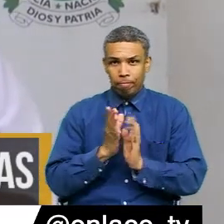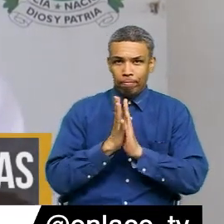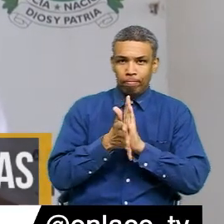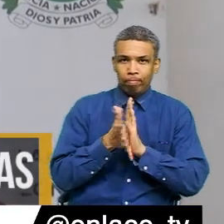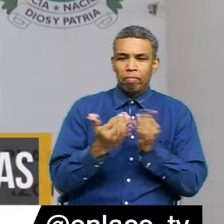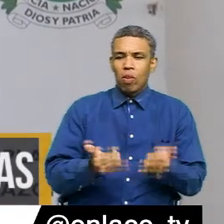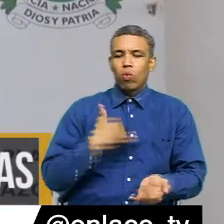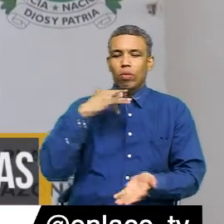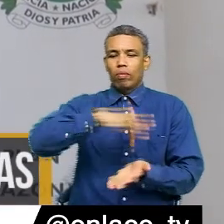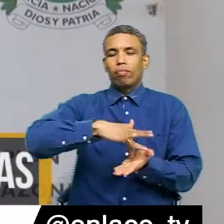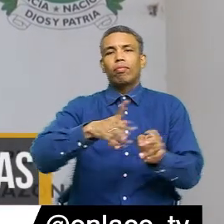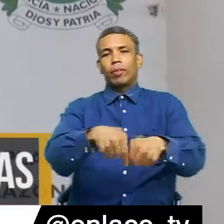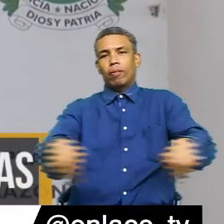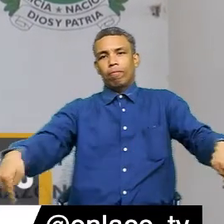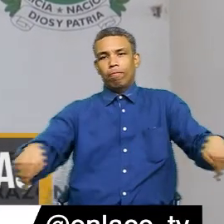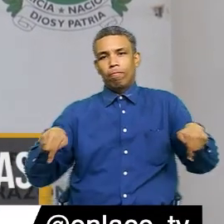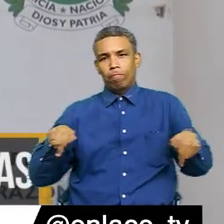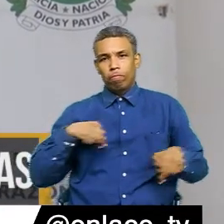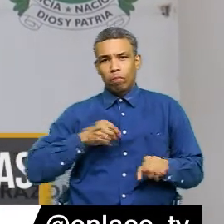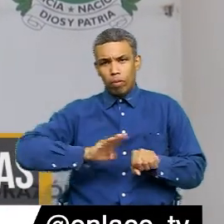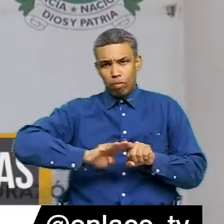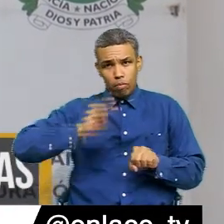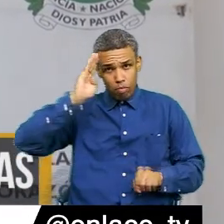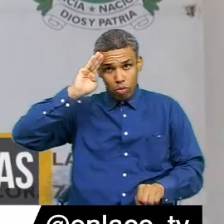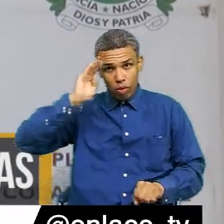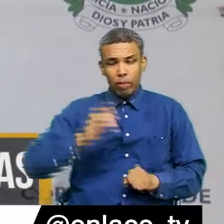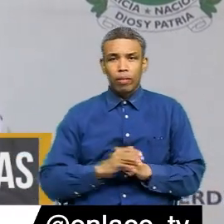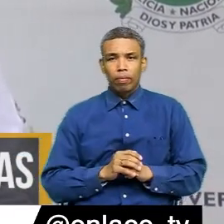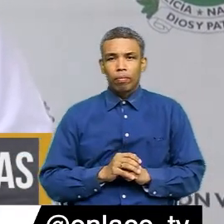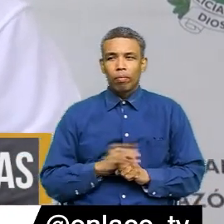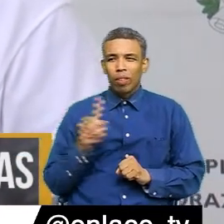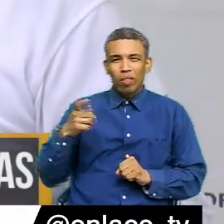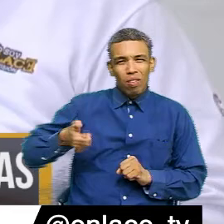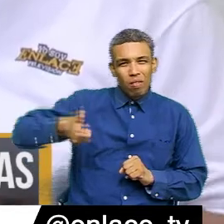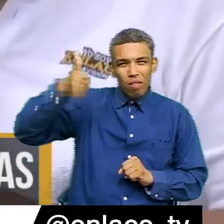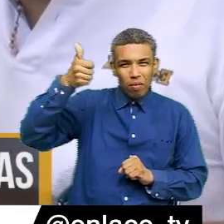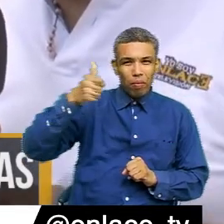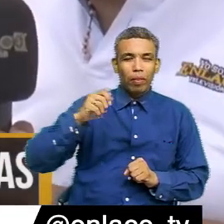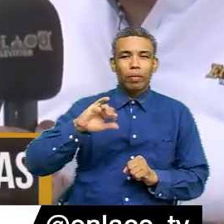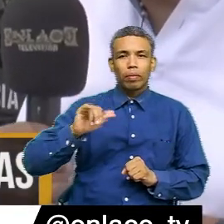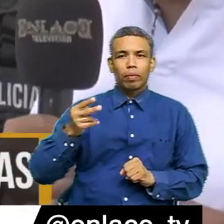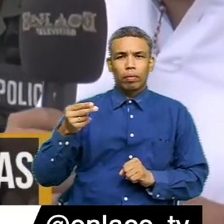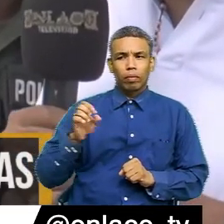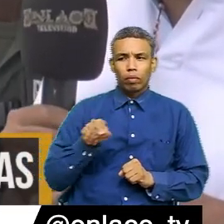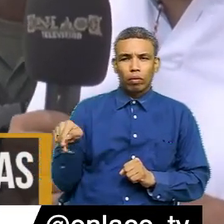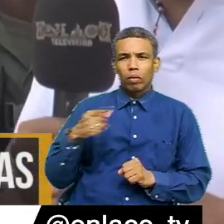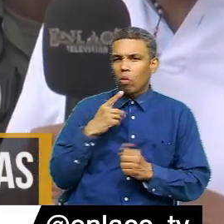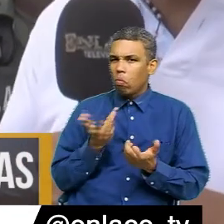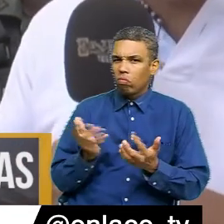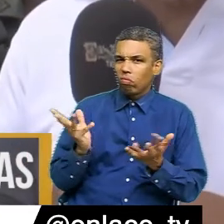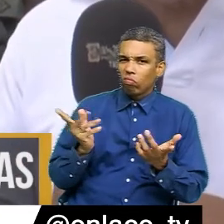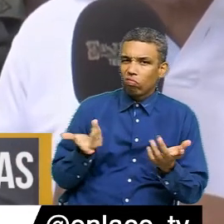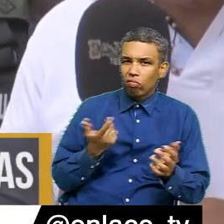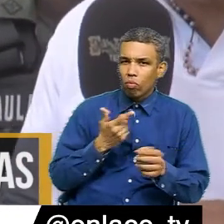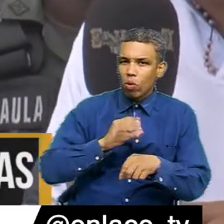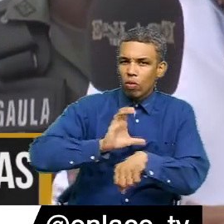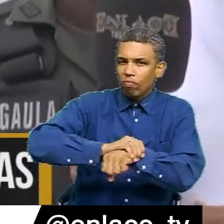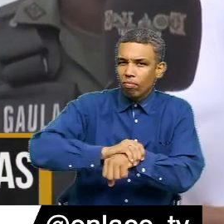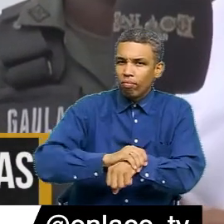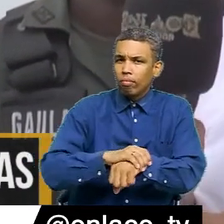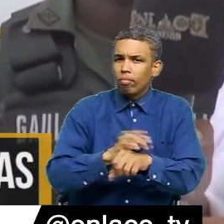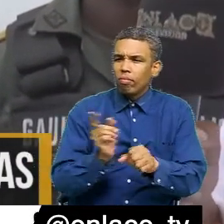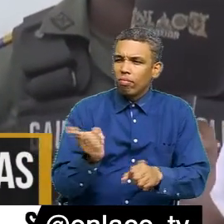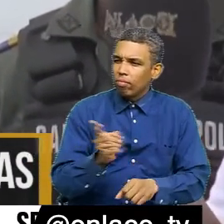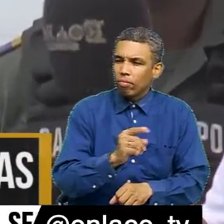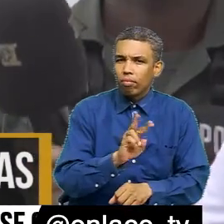Policía del Magdalena Medio, saludamos al coronel Geoffrey Santos para preguntarle, comandante, cuál es el resultado que está entregando usted en relación con la captura de 21